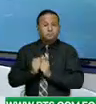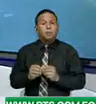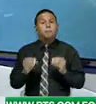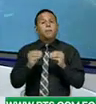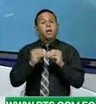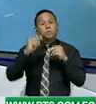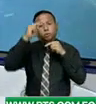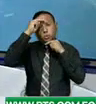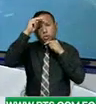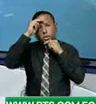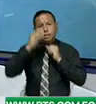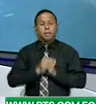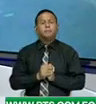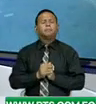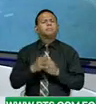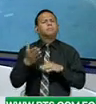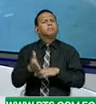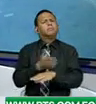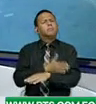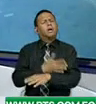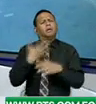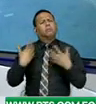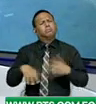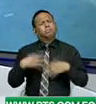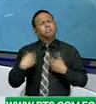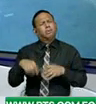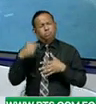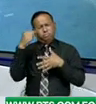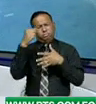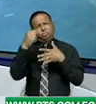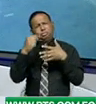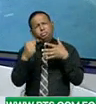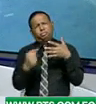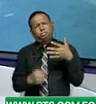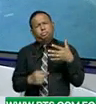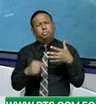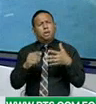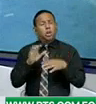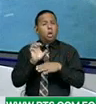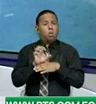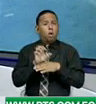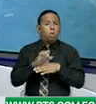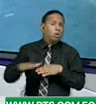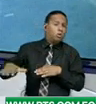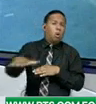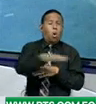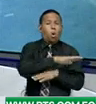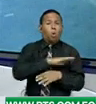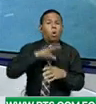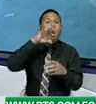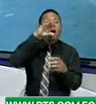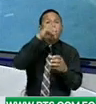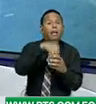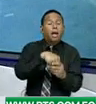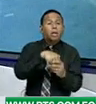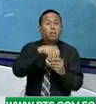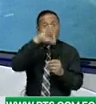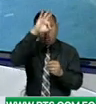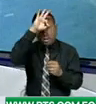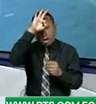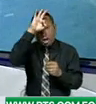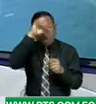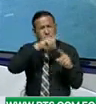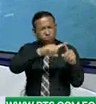tras varios hechos violentos registrados a nivel nacional en el interior de casas de salud se puso en marcha el denominado